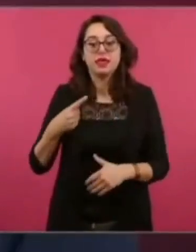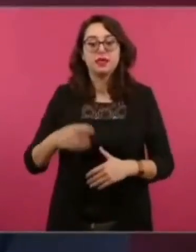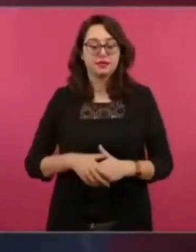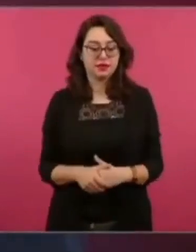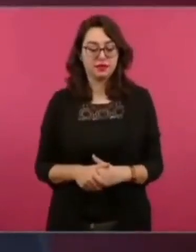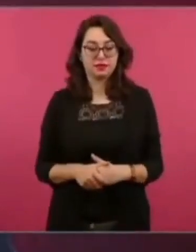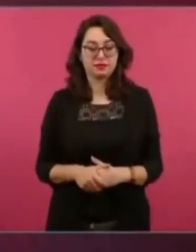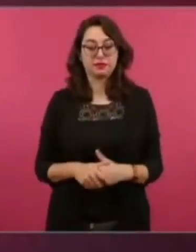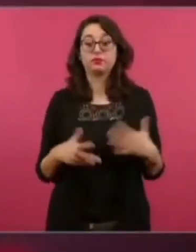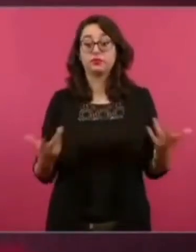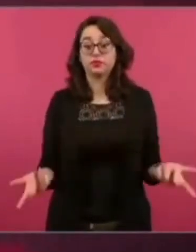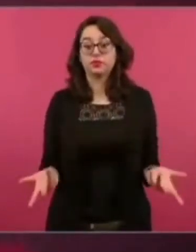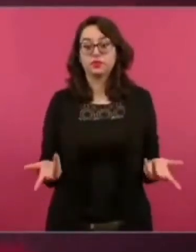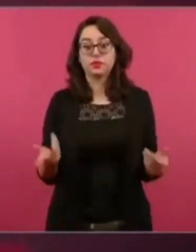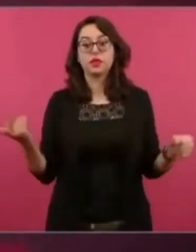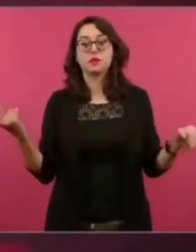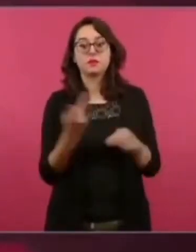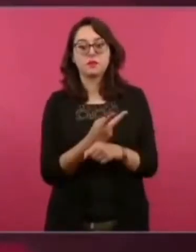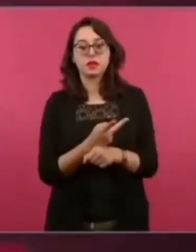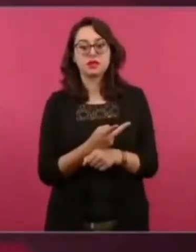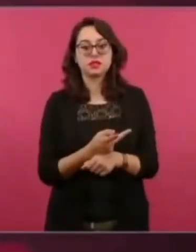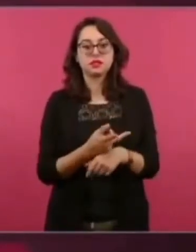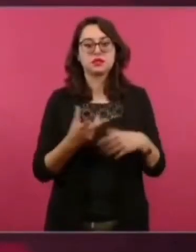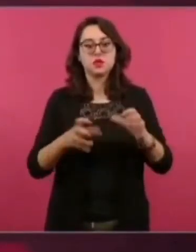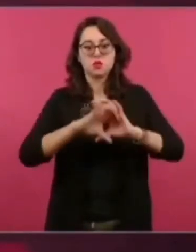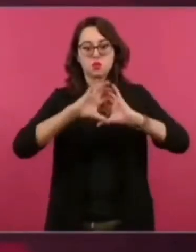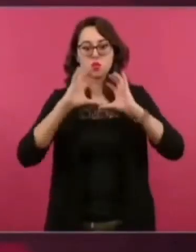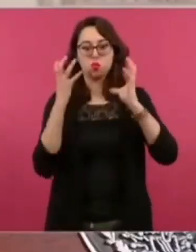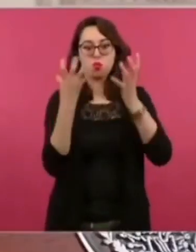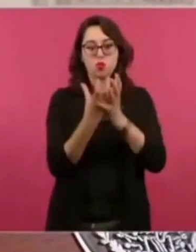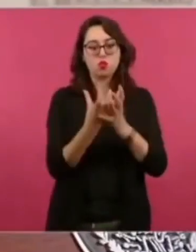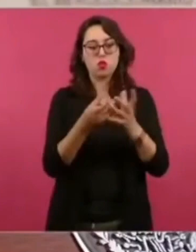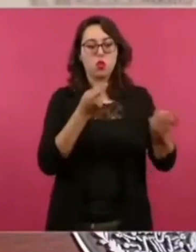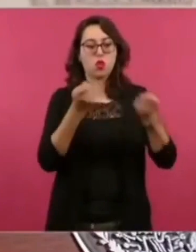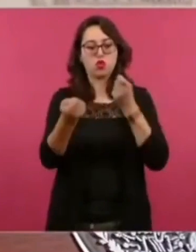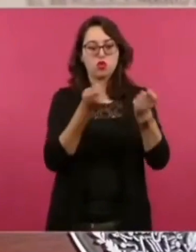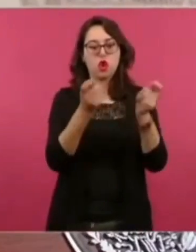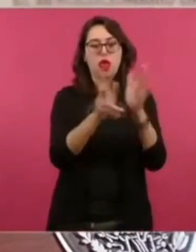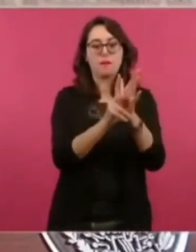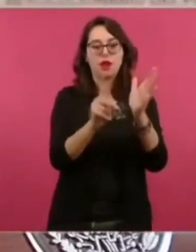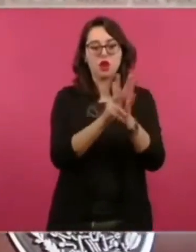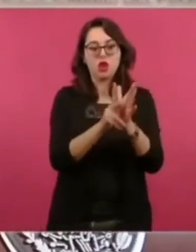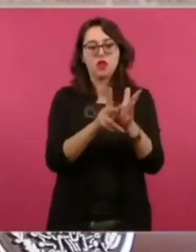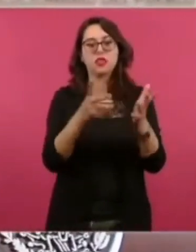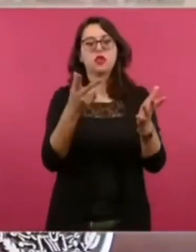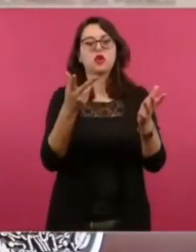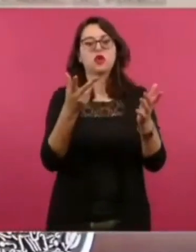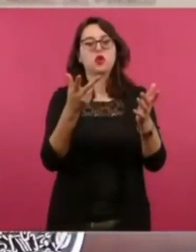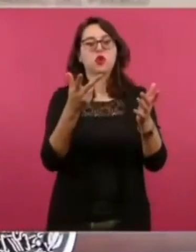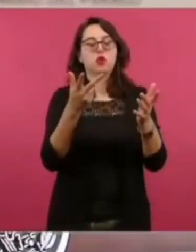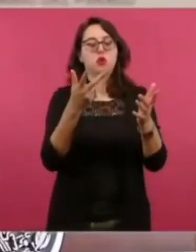mediático que ejercen los potentados del mundo a través de los periódicos